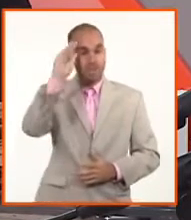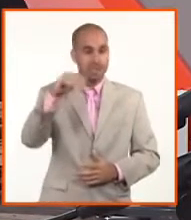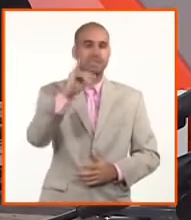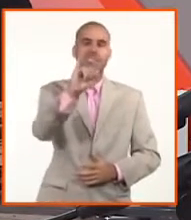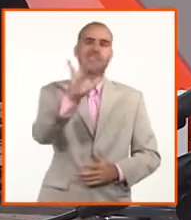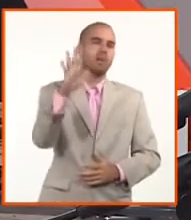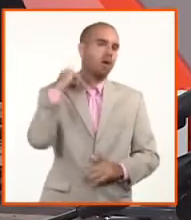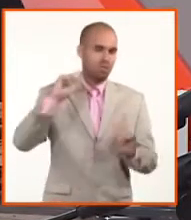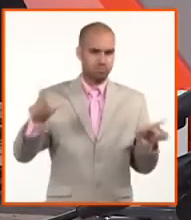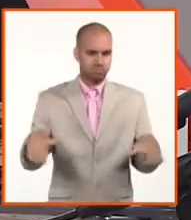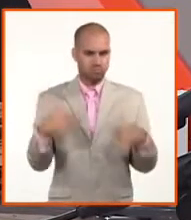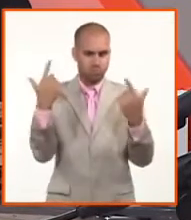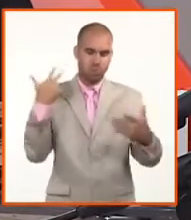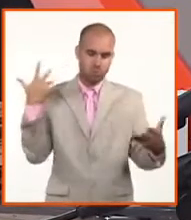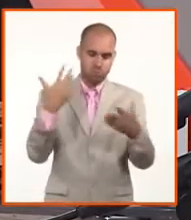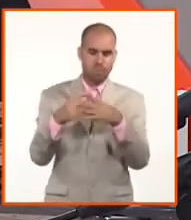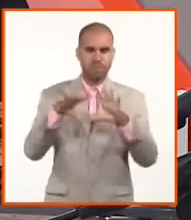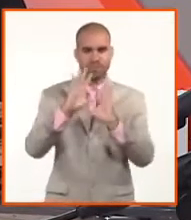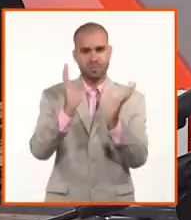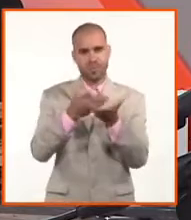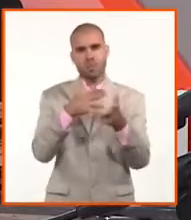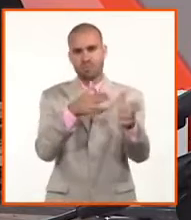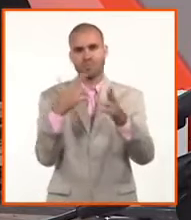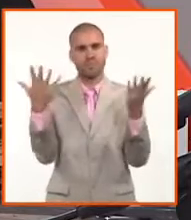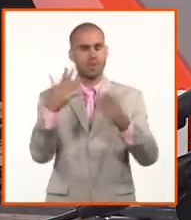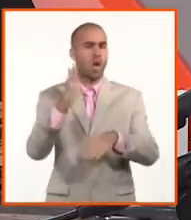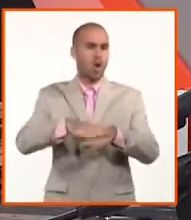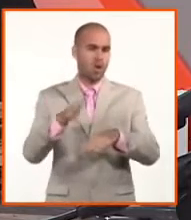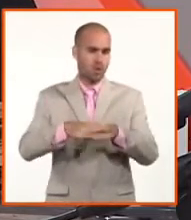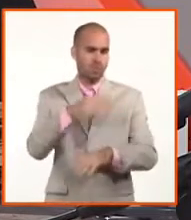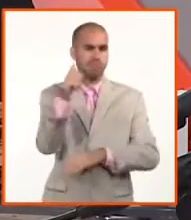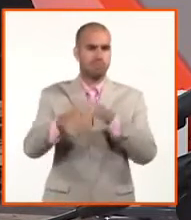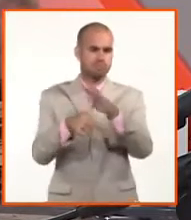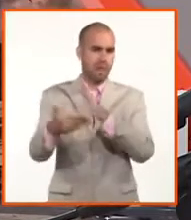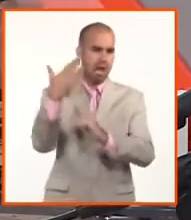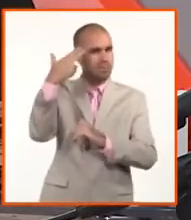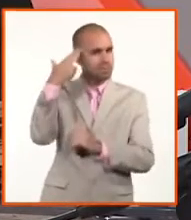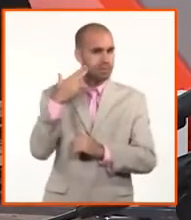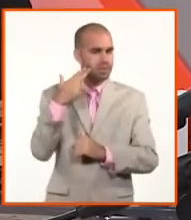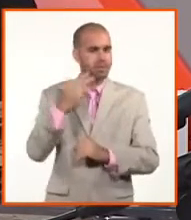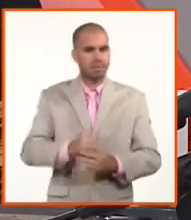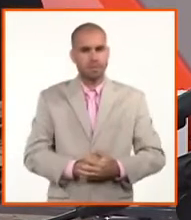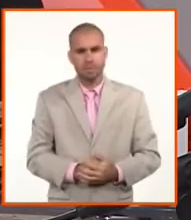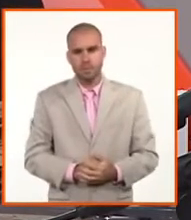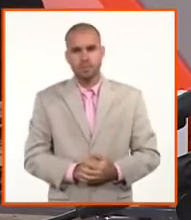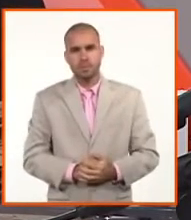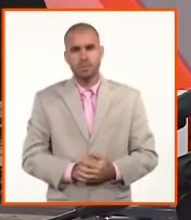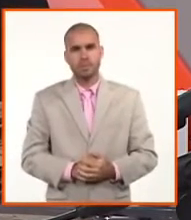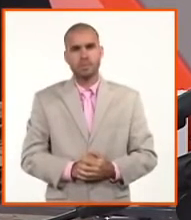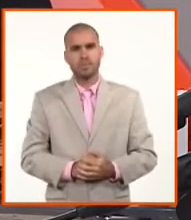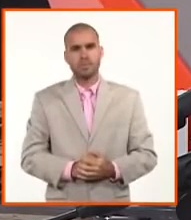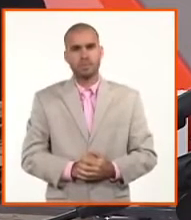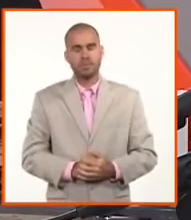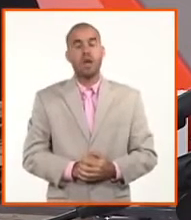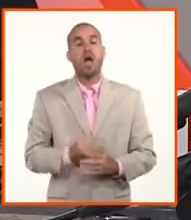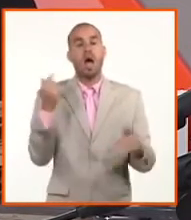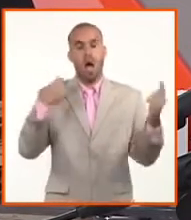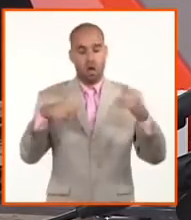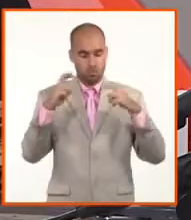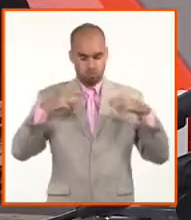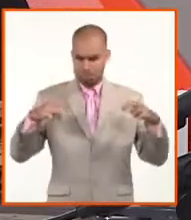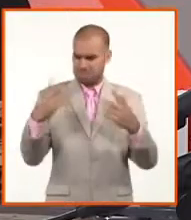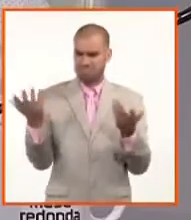crimen horrendo de la dictadura batistiana. Tengo el placer de que me esté acompañando esta tarde en nuestro panel el compañero